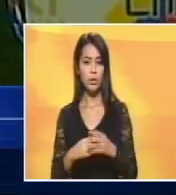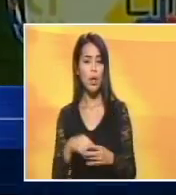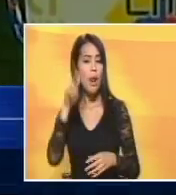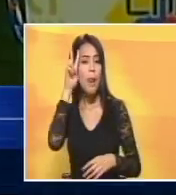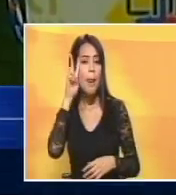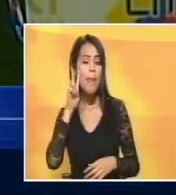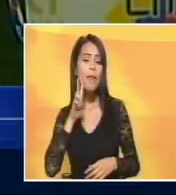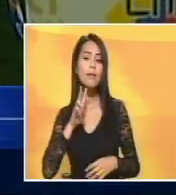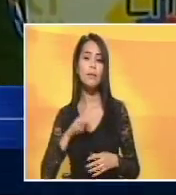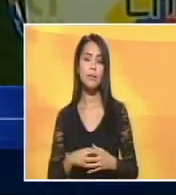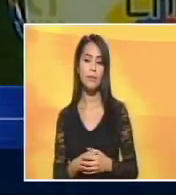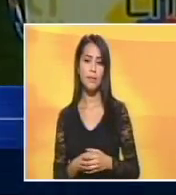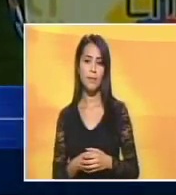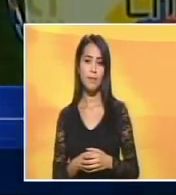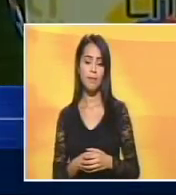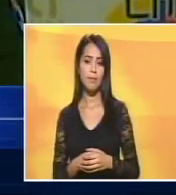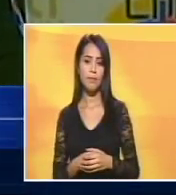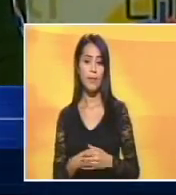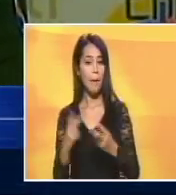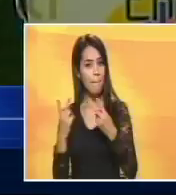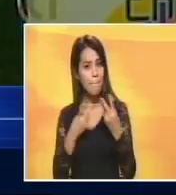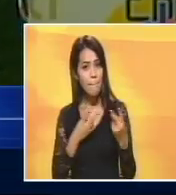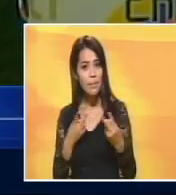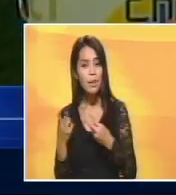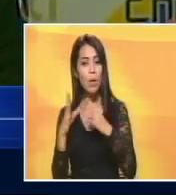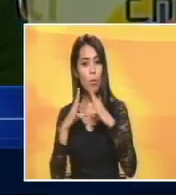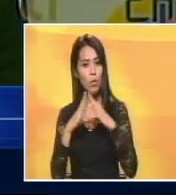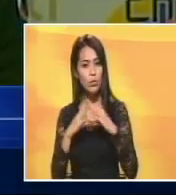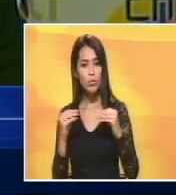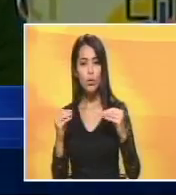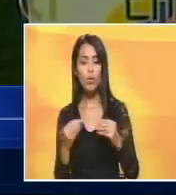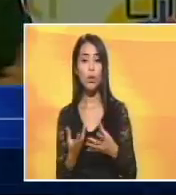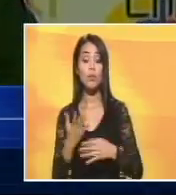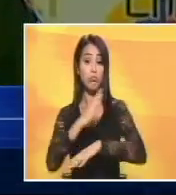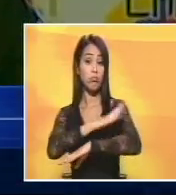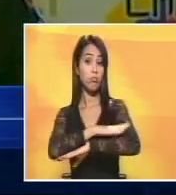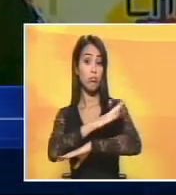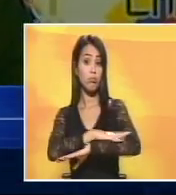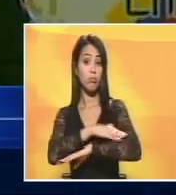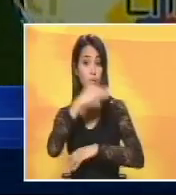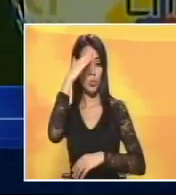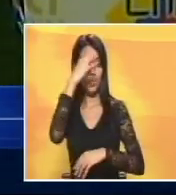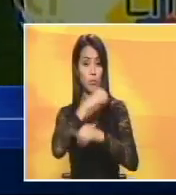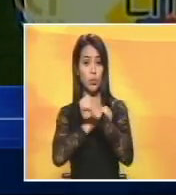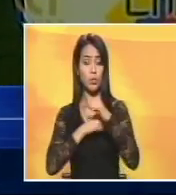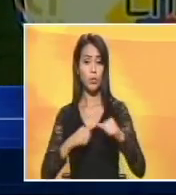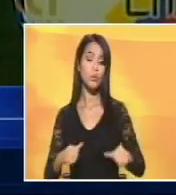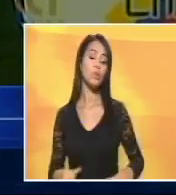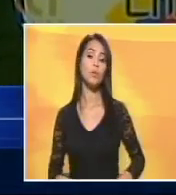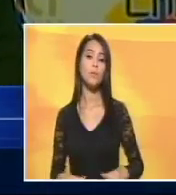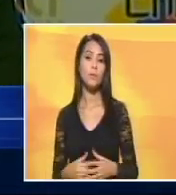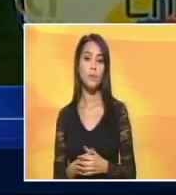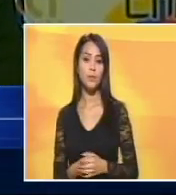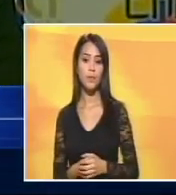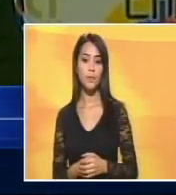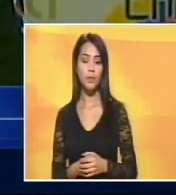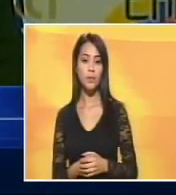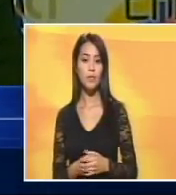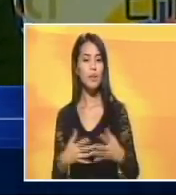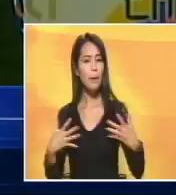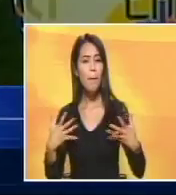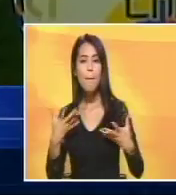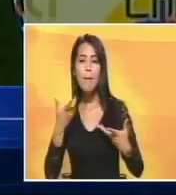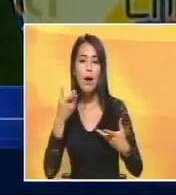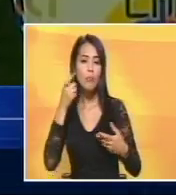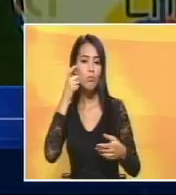pulcro, limpio, e invitamos a la actitud cívica, siempre cívica, de la gran mayoría del pueblo